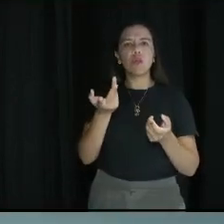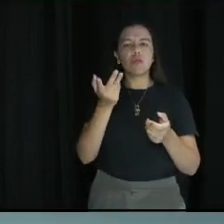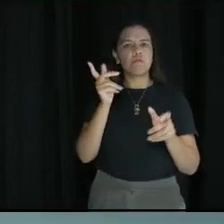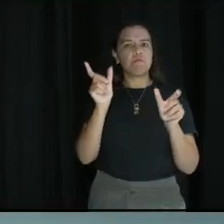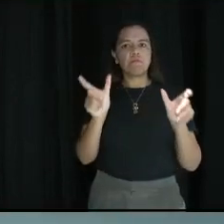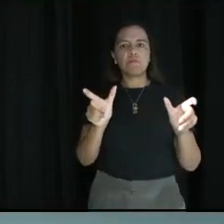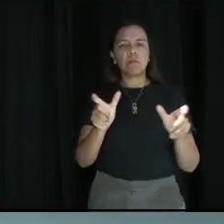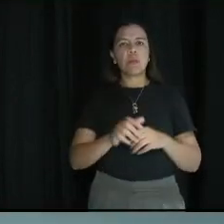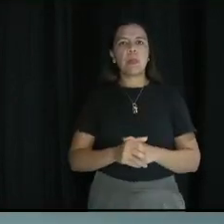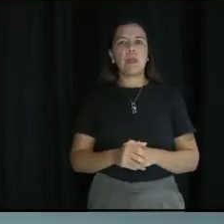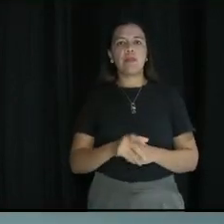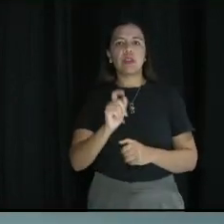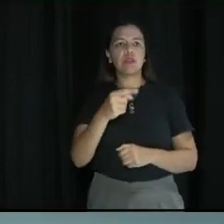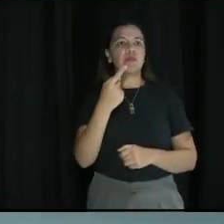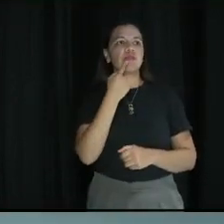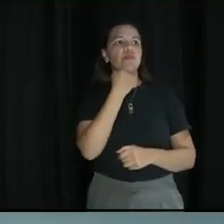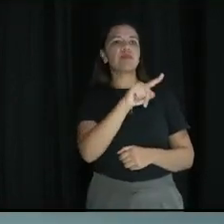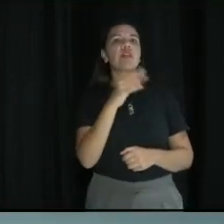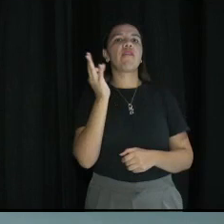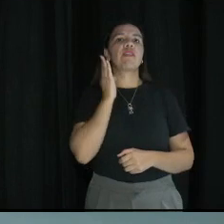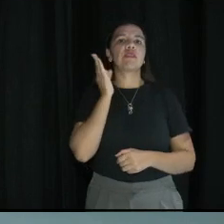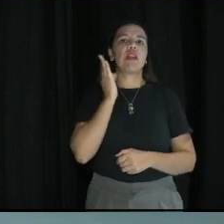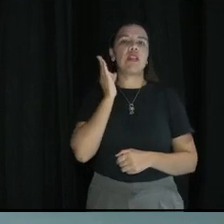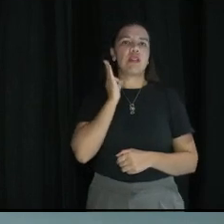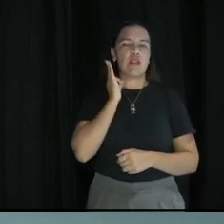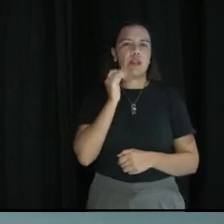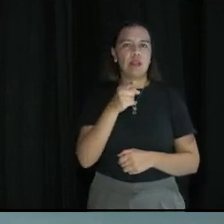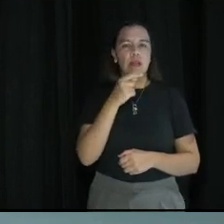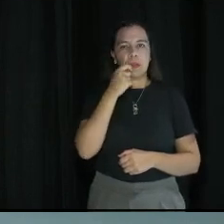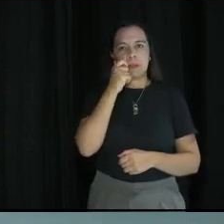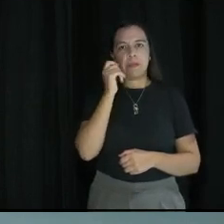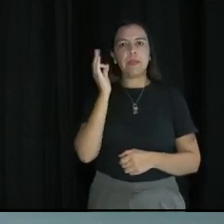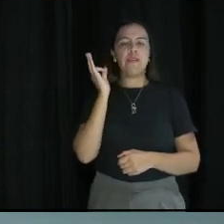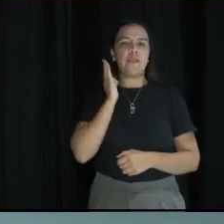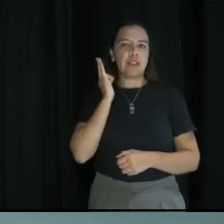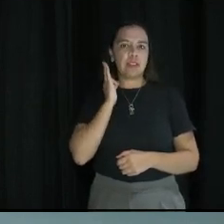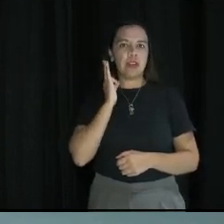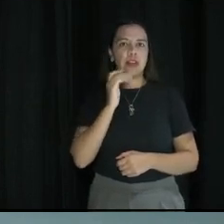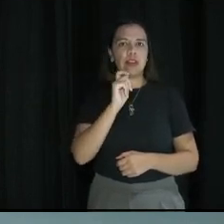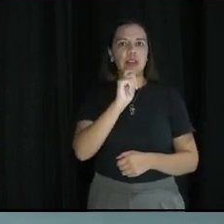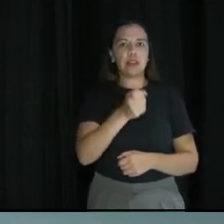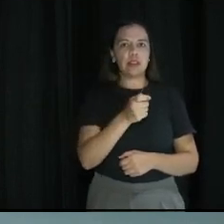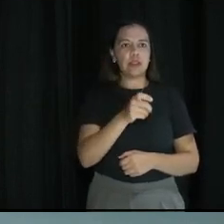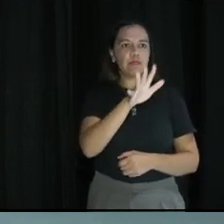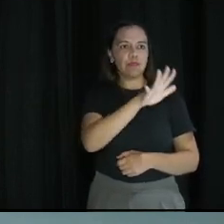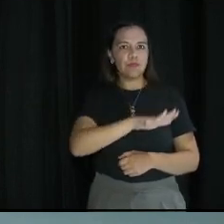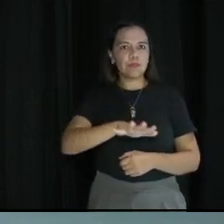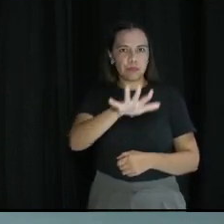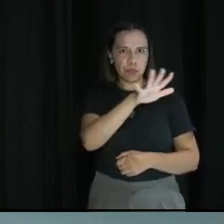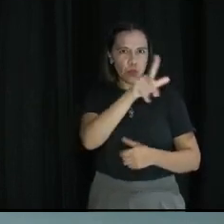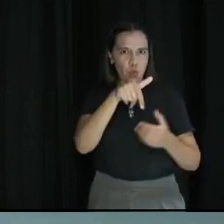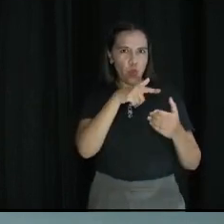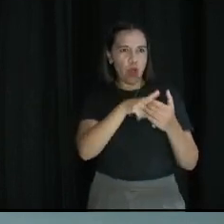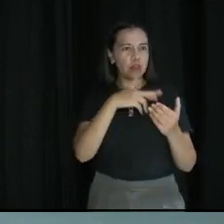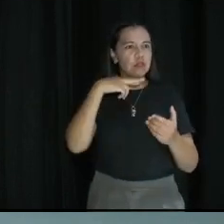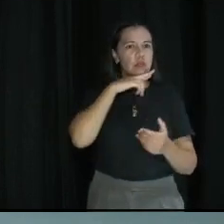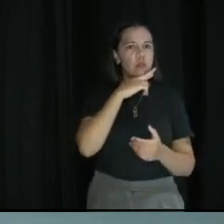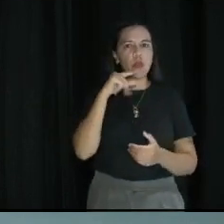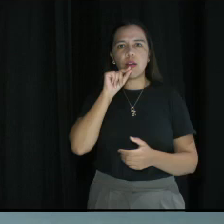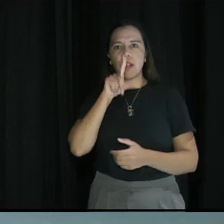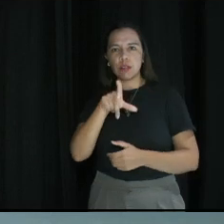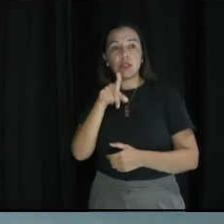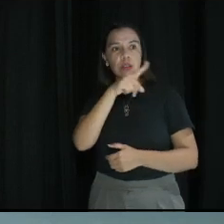a través de la Fiscalía General de la República, que tiene sede en esa región. Obviamente